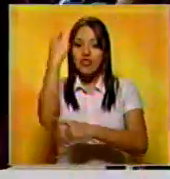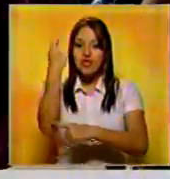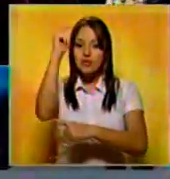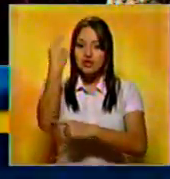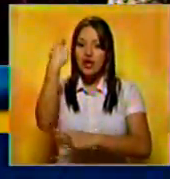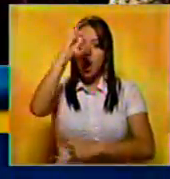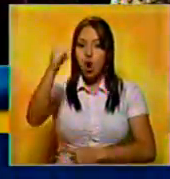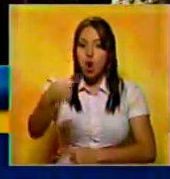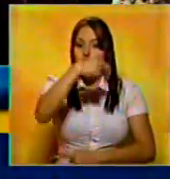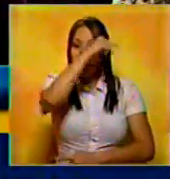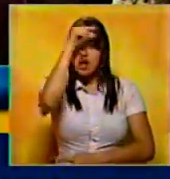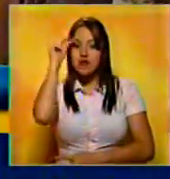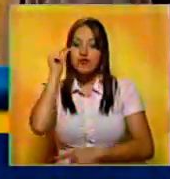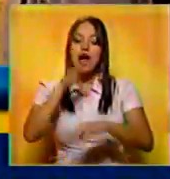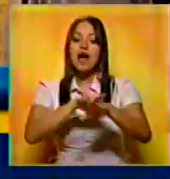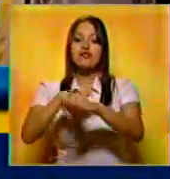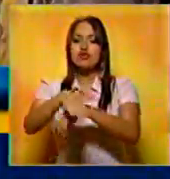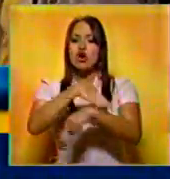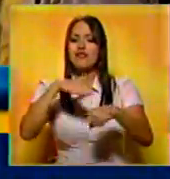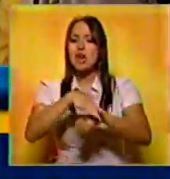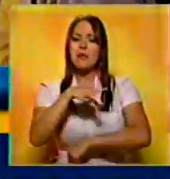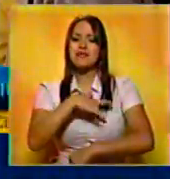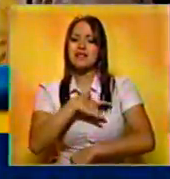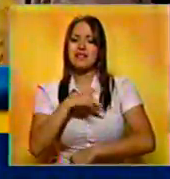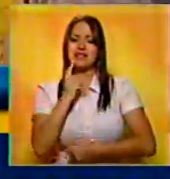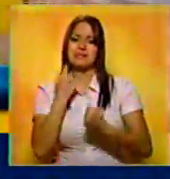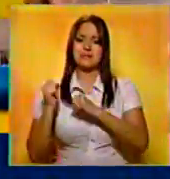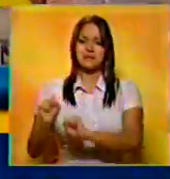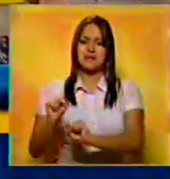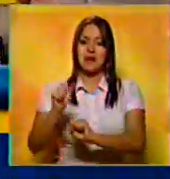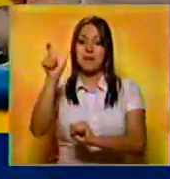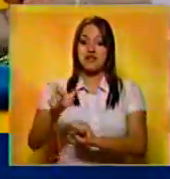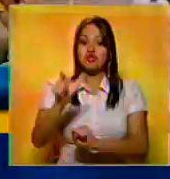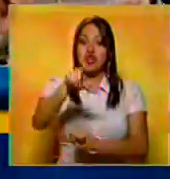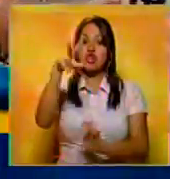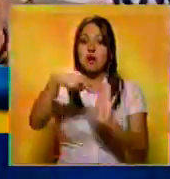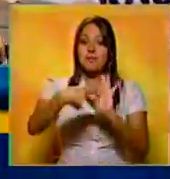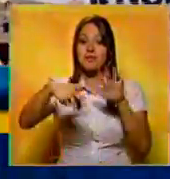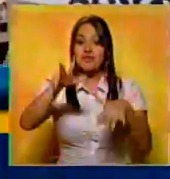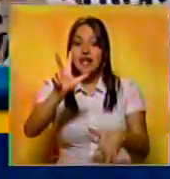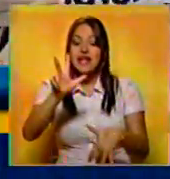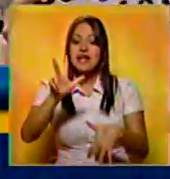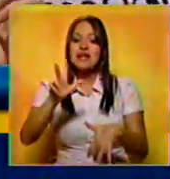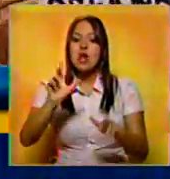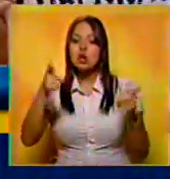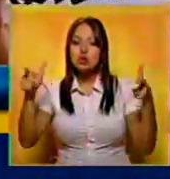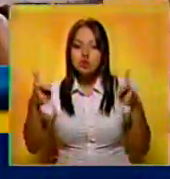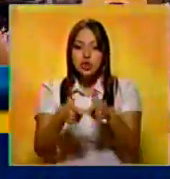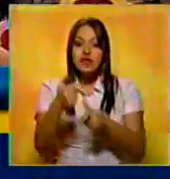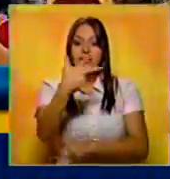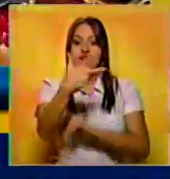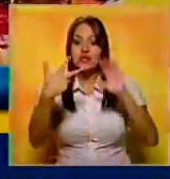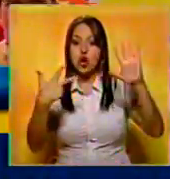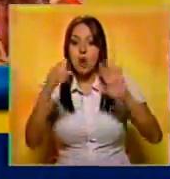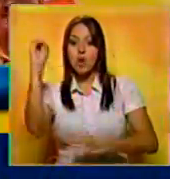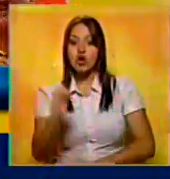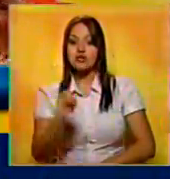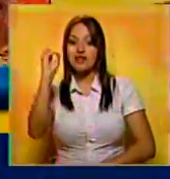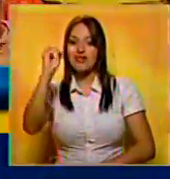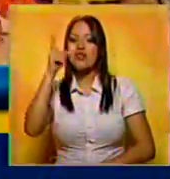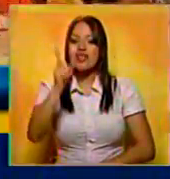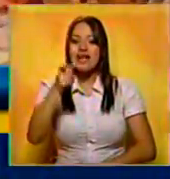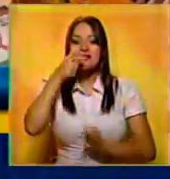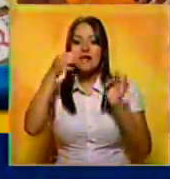Julio Borges destaca que el gobierno siente desprecio por los ciudadanos cuando en el presupuesto de 2013 se reduce en 38% lo que